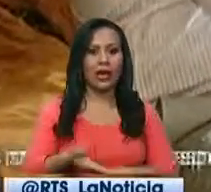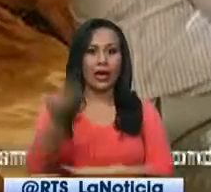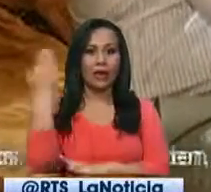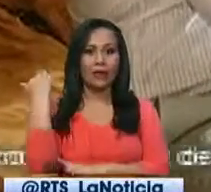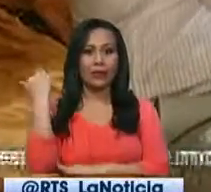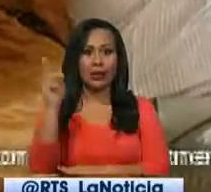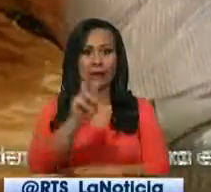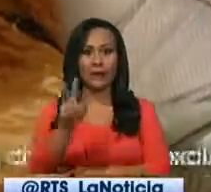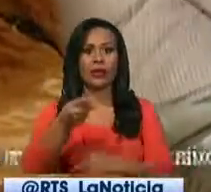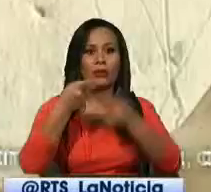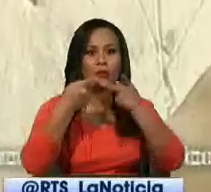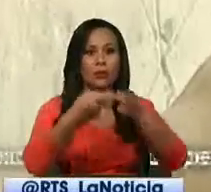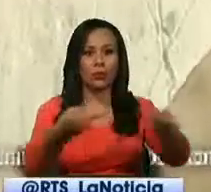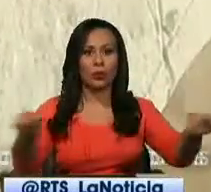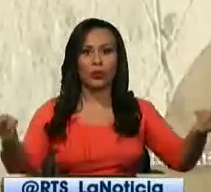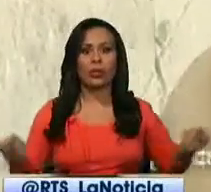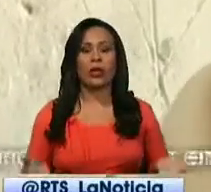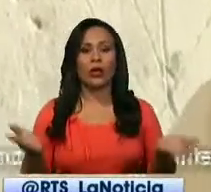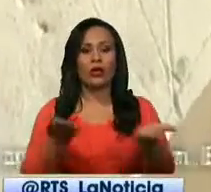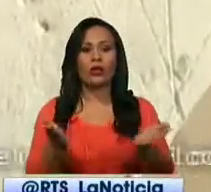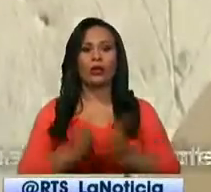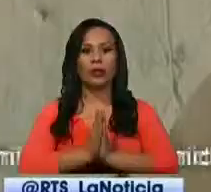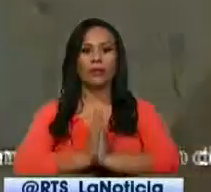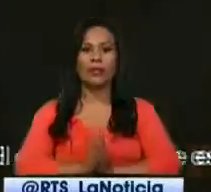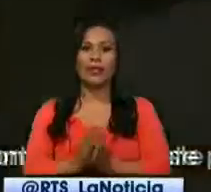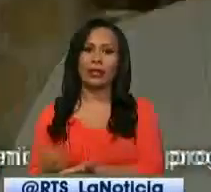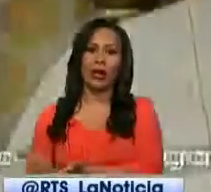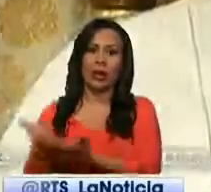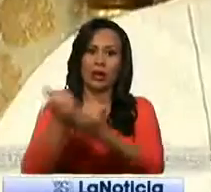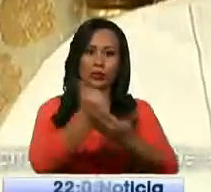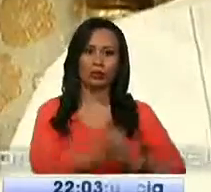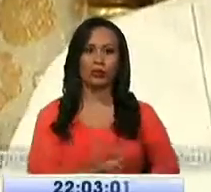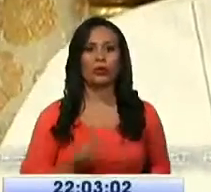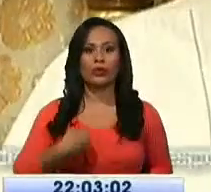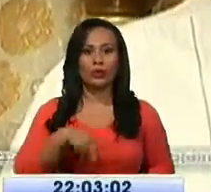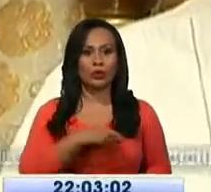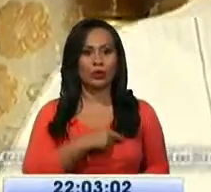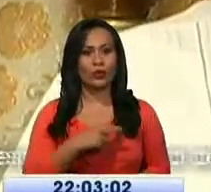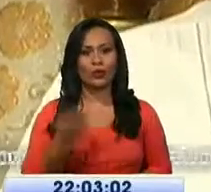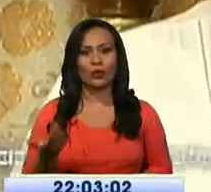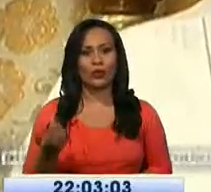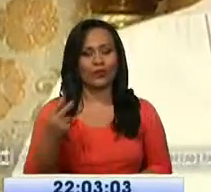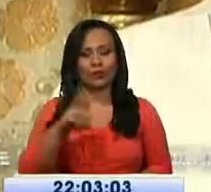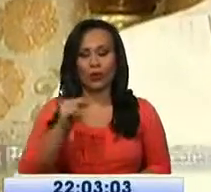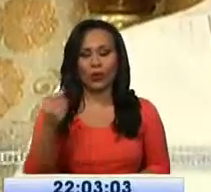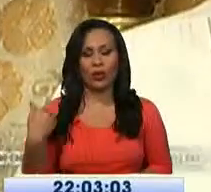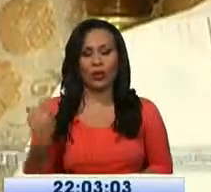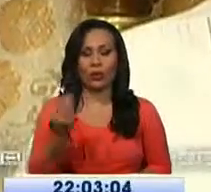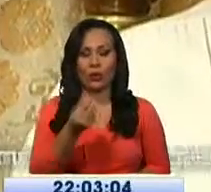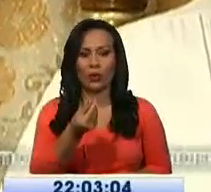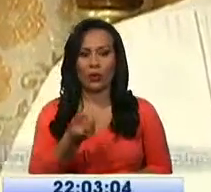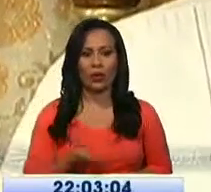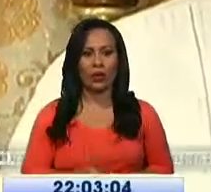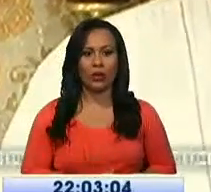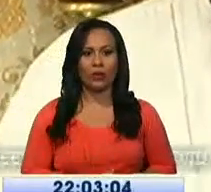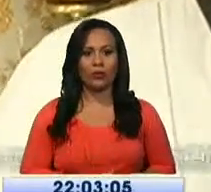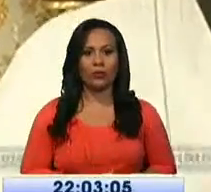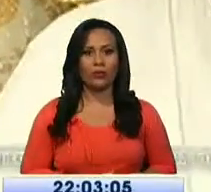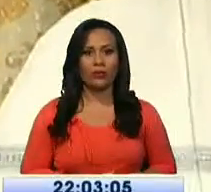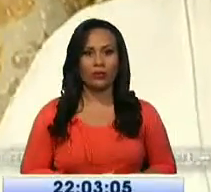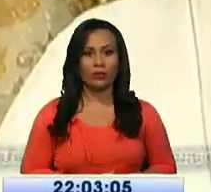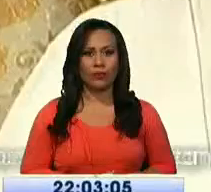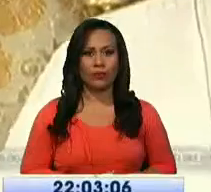una nota periodística en la que se solicitaba ayuda. Nuestra situación no lo permite. Apelo a la